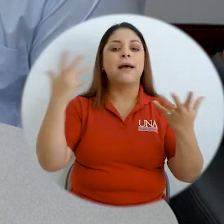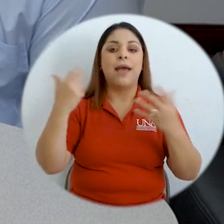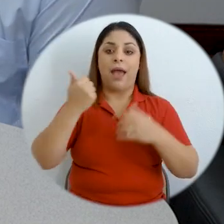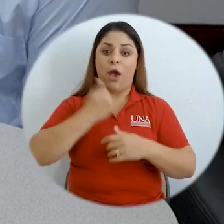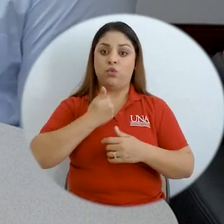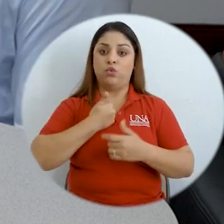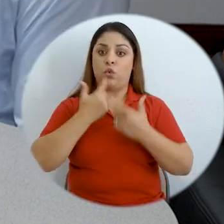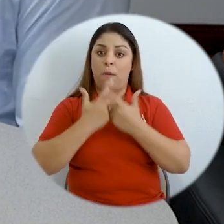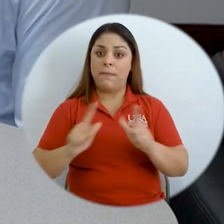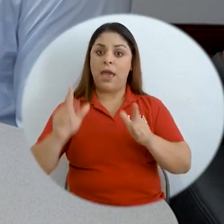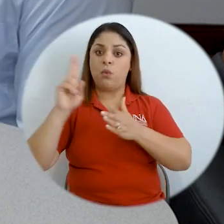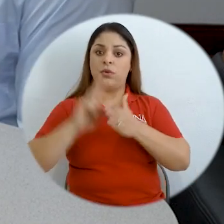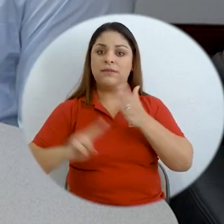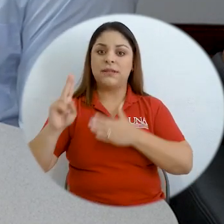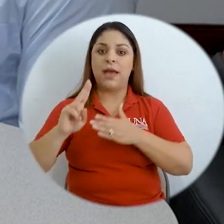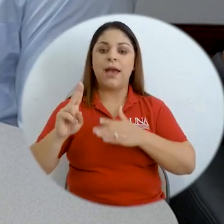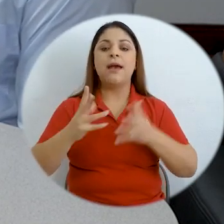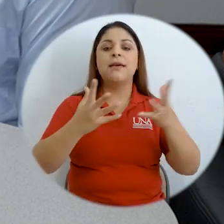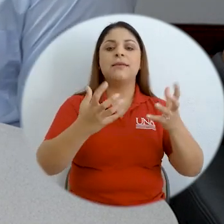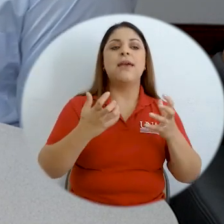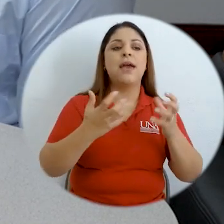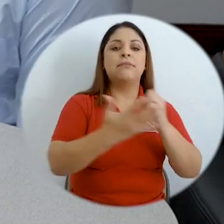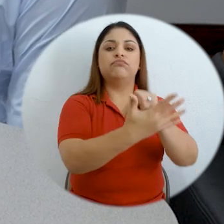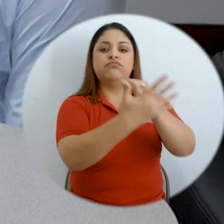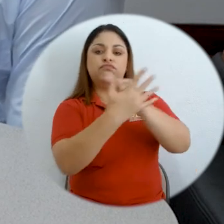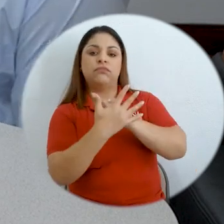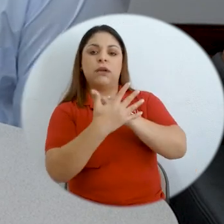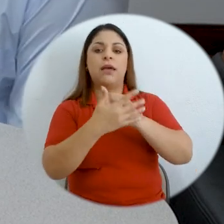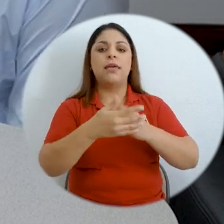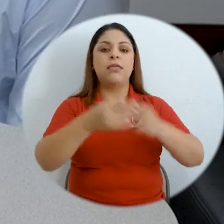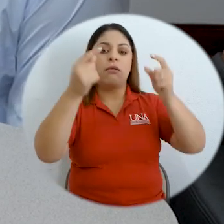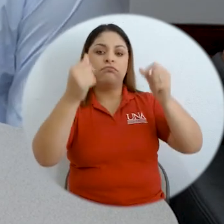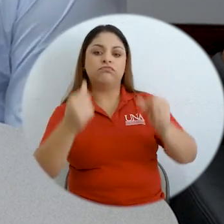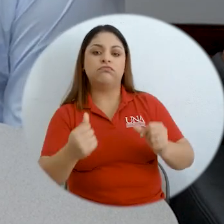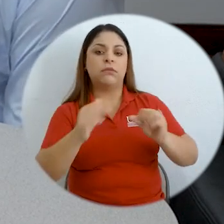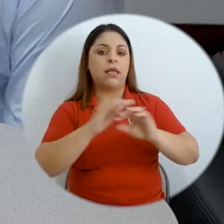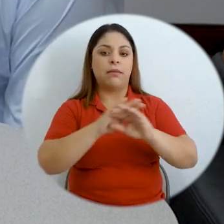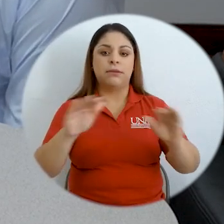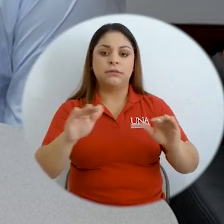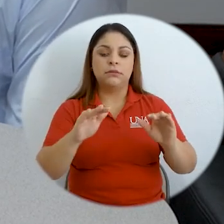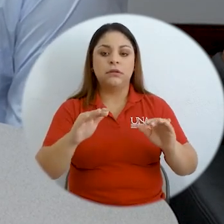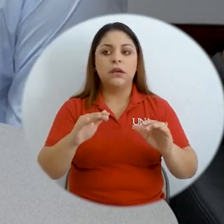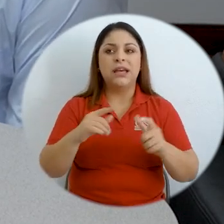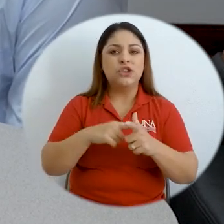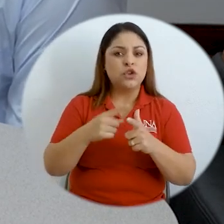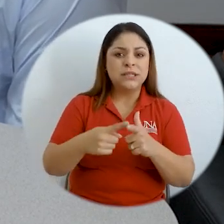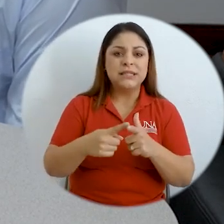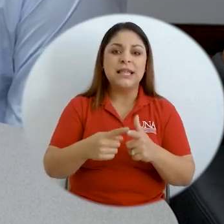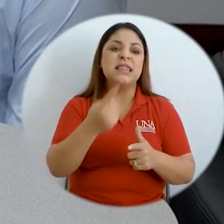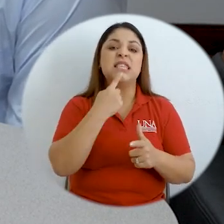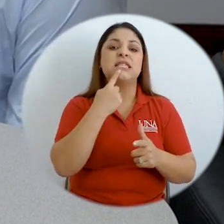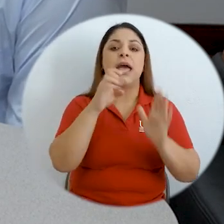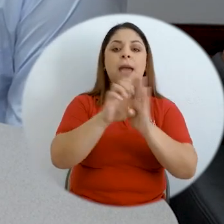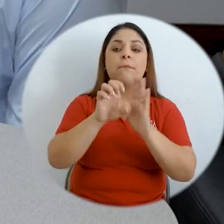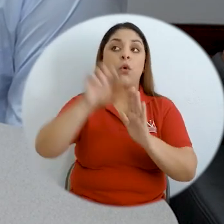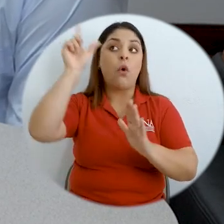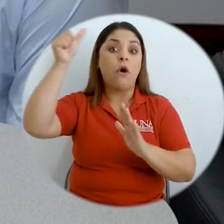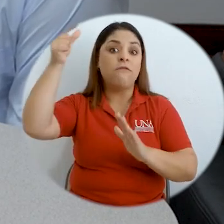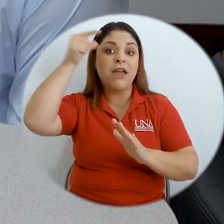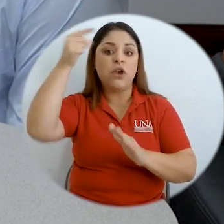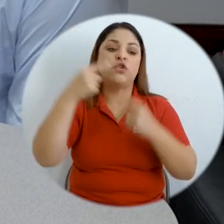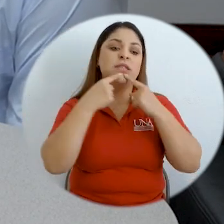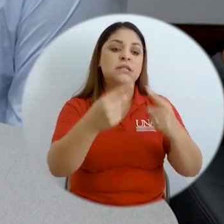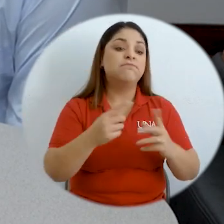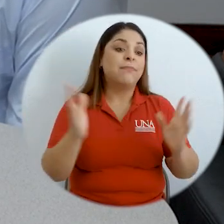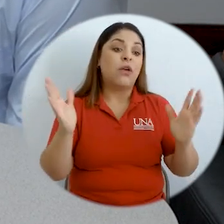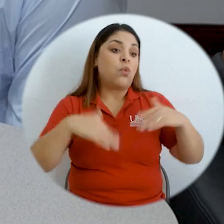constitucionales debía primar un equilibrio presupuestario. En otras palabras, simple y sencillamente la expresión "no tenemos dinero"